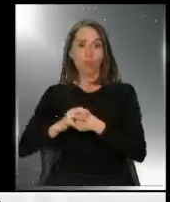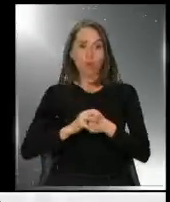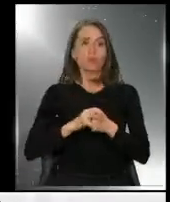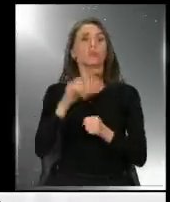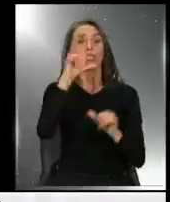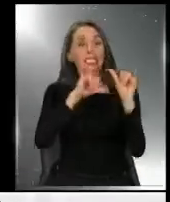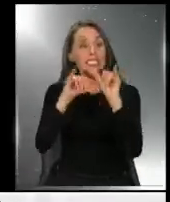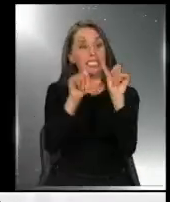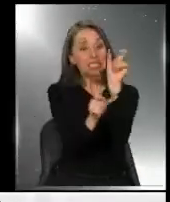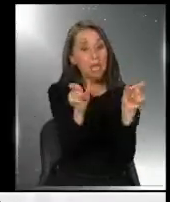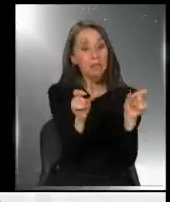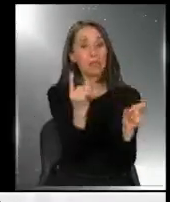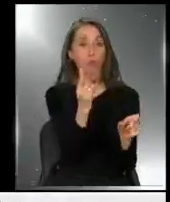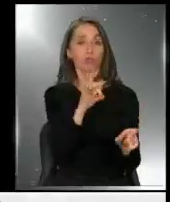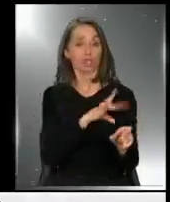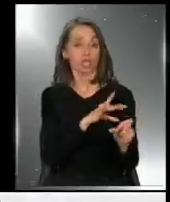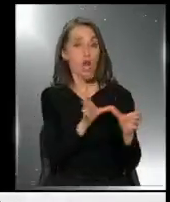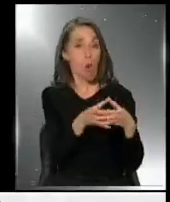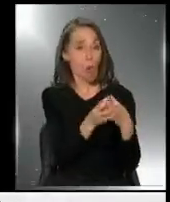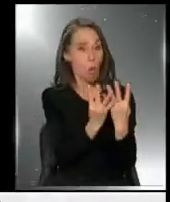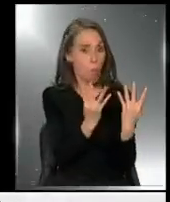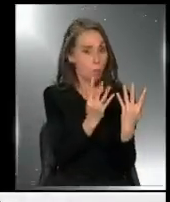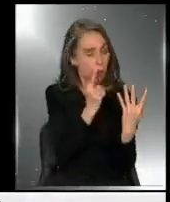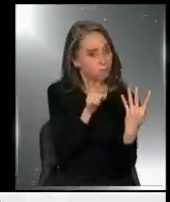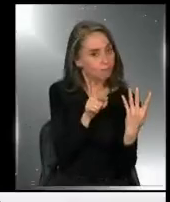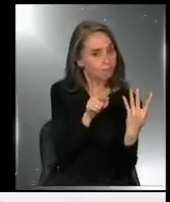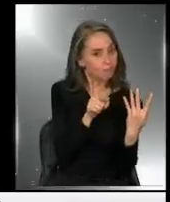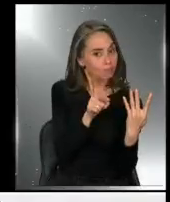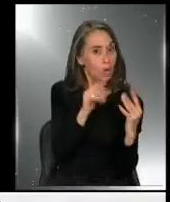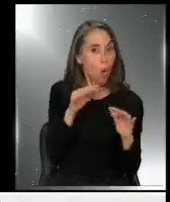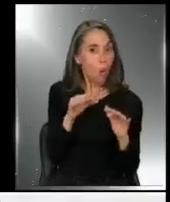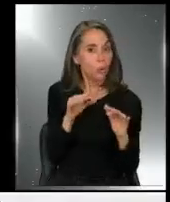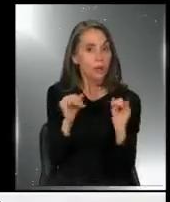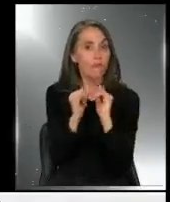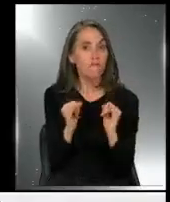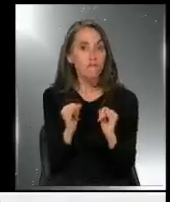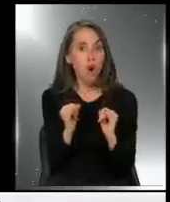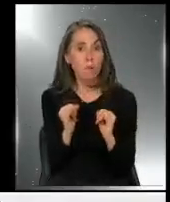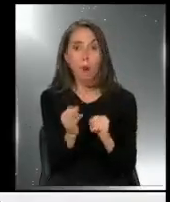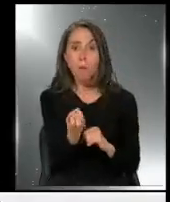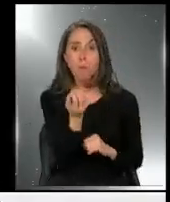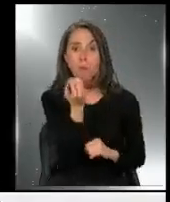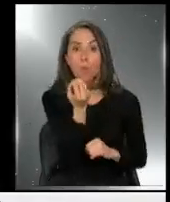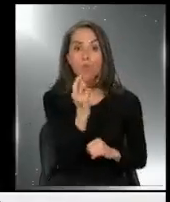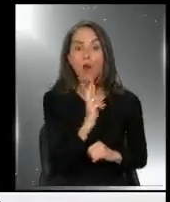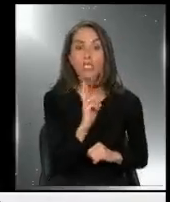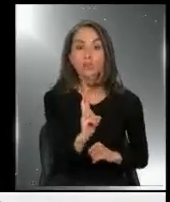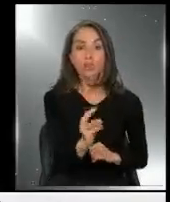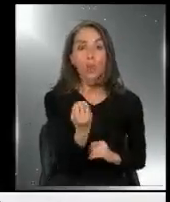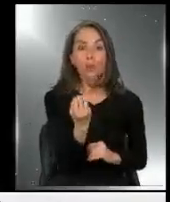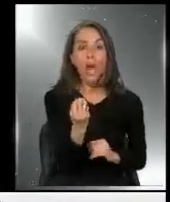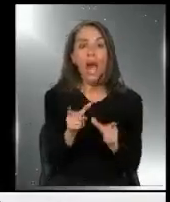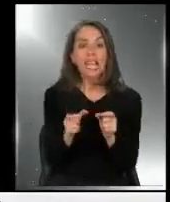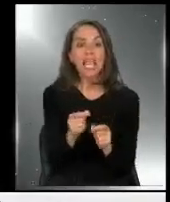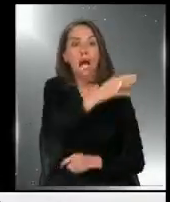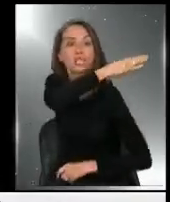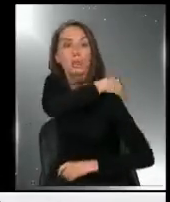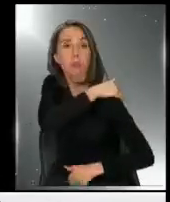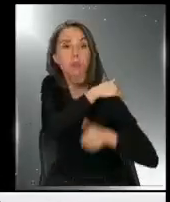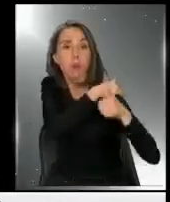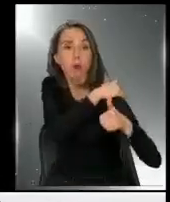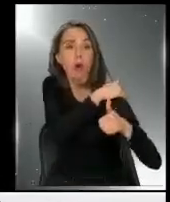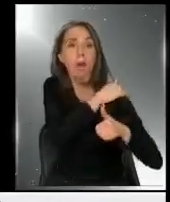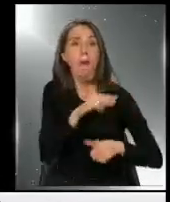de científicos de la Universidad de Chile han logrado utilizar una técnica que ha tenido muy buenos resultados, por ejemplo, en cáncer de pulmón,